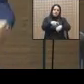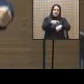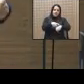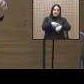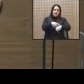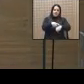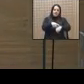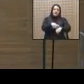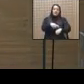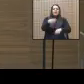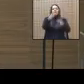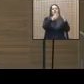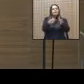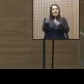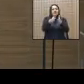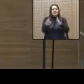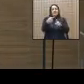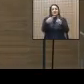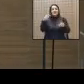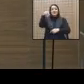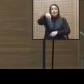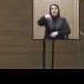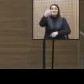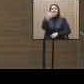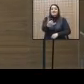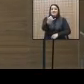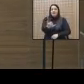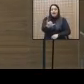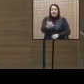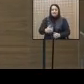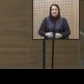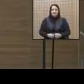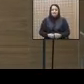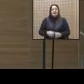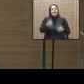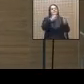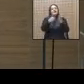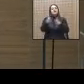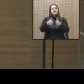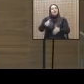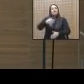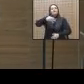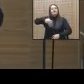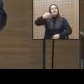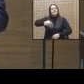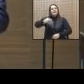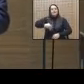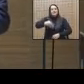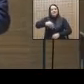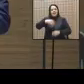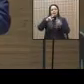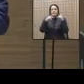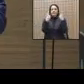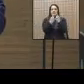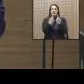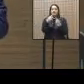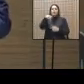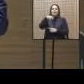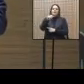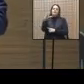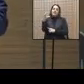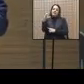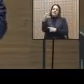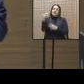por eso es que yo planteo desde hoy ya, le planteo formalmente al Partido de Acción Ciudadana que nos dé una